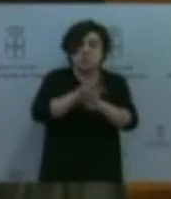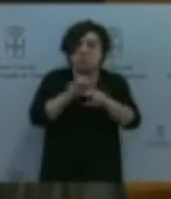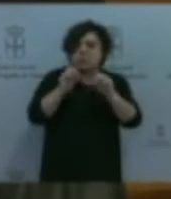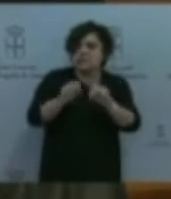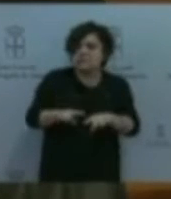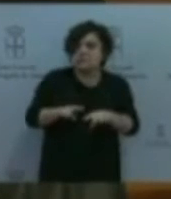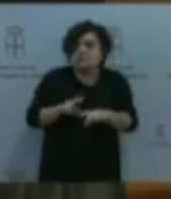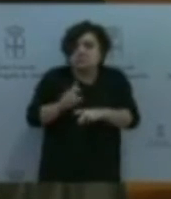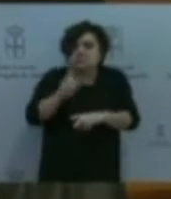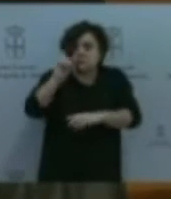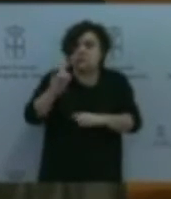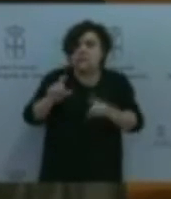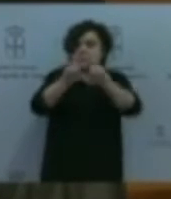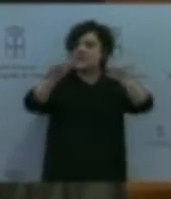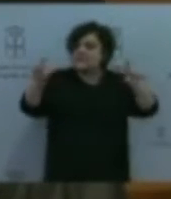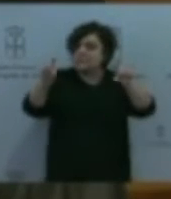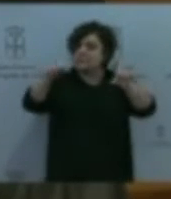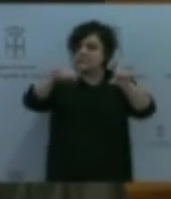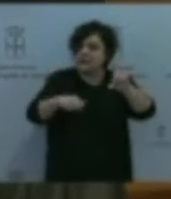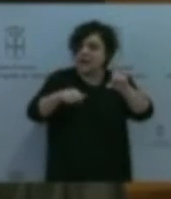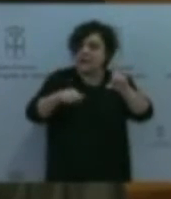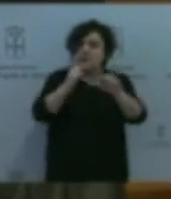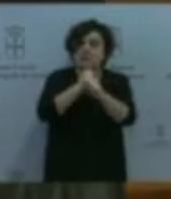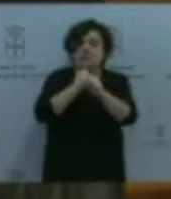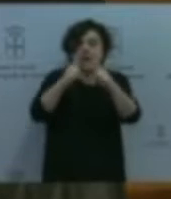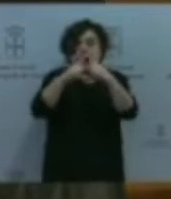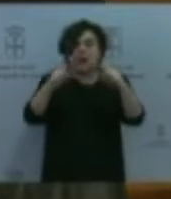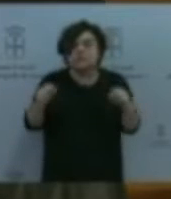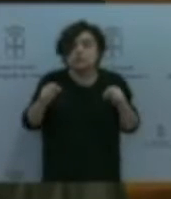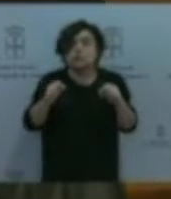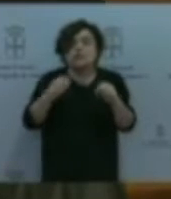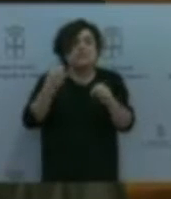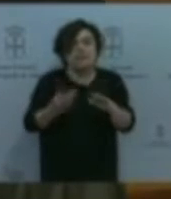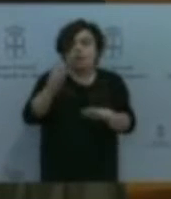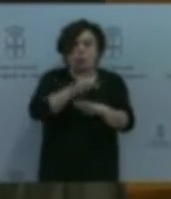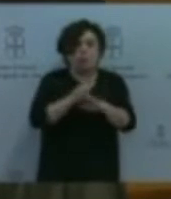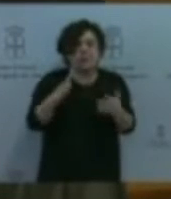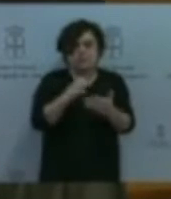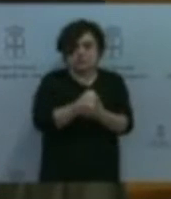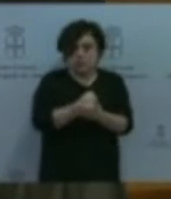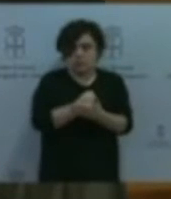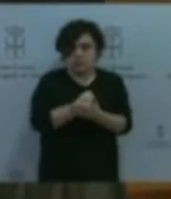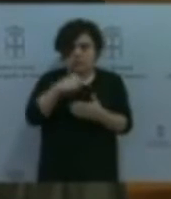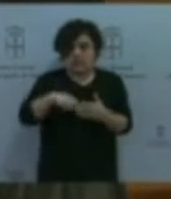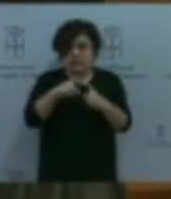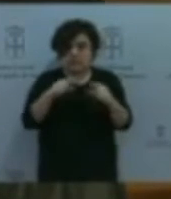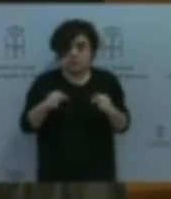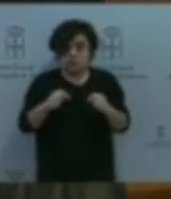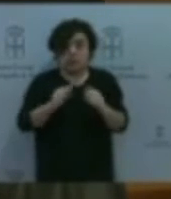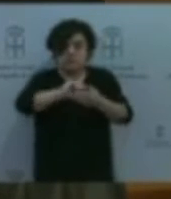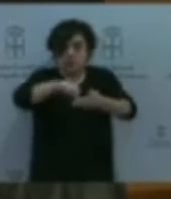están cumpliendo las indicaciones del Consorcio de Transportes de Asturias. En cualquier caso, y con la información también que me